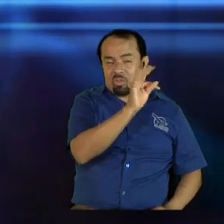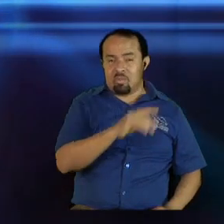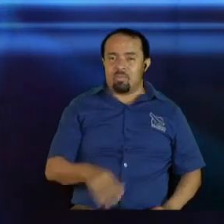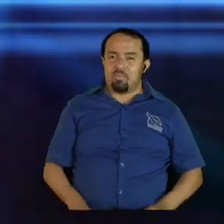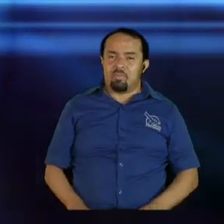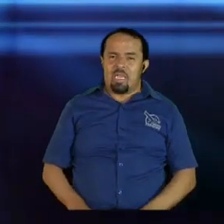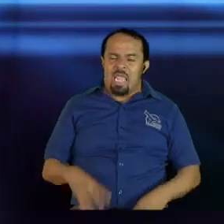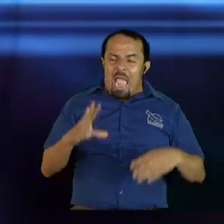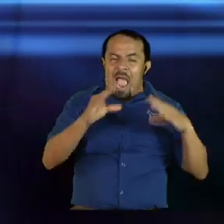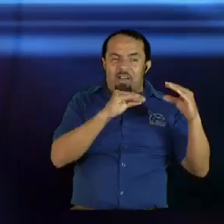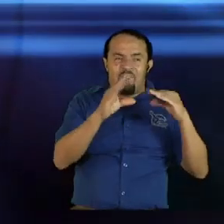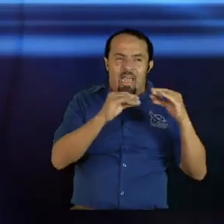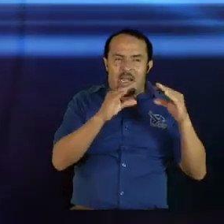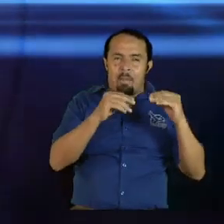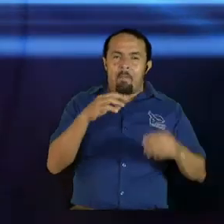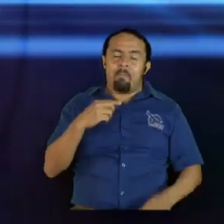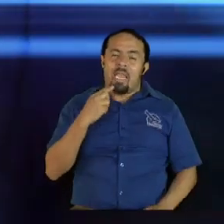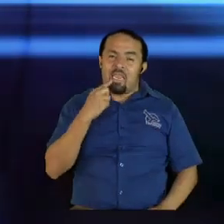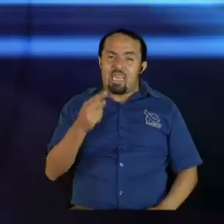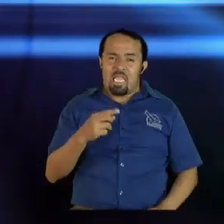¿Está serio? ¿Cuántos salieron?